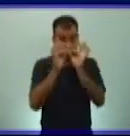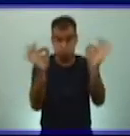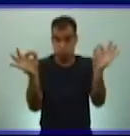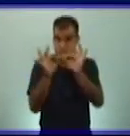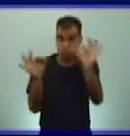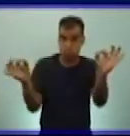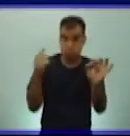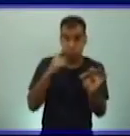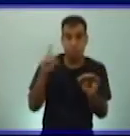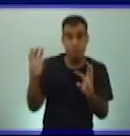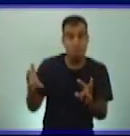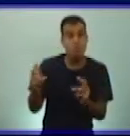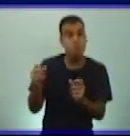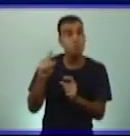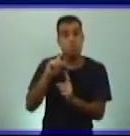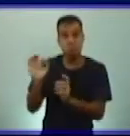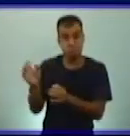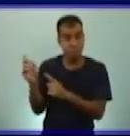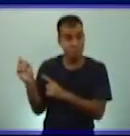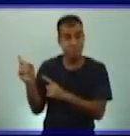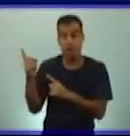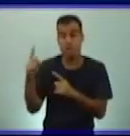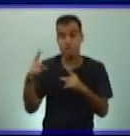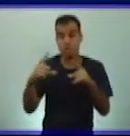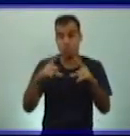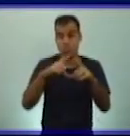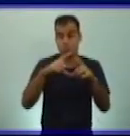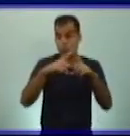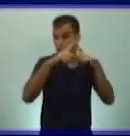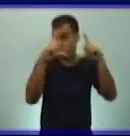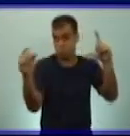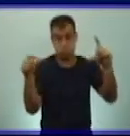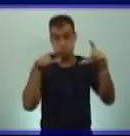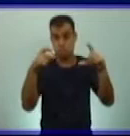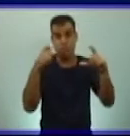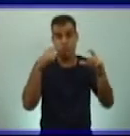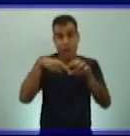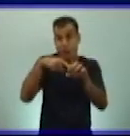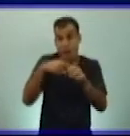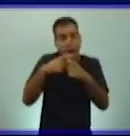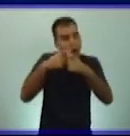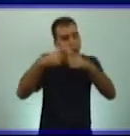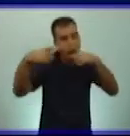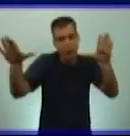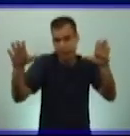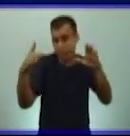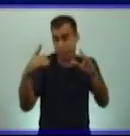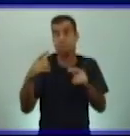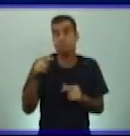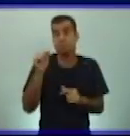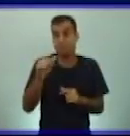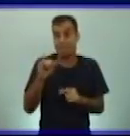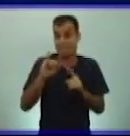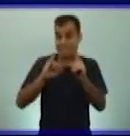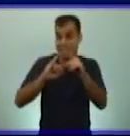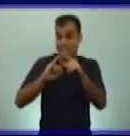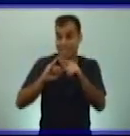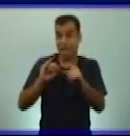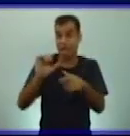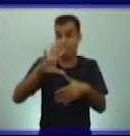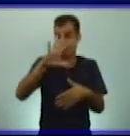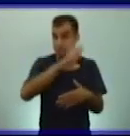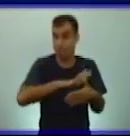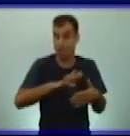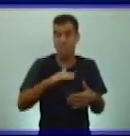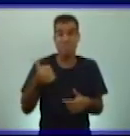kilómetros cuadrados. Es la isla más grande de las Antillas y de toda Latinoamérica, la sexta en el contexto americano y